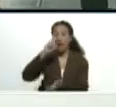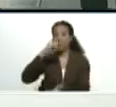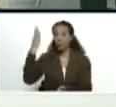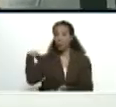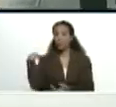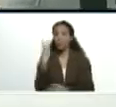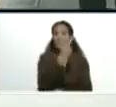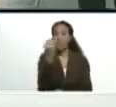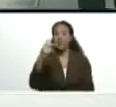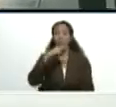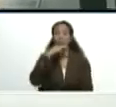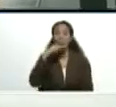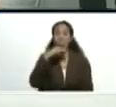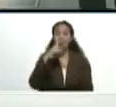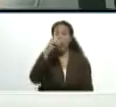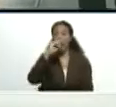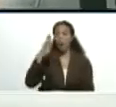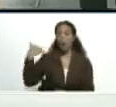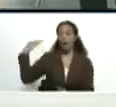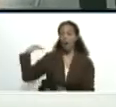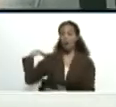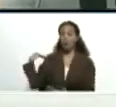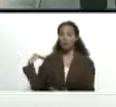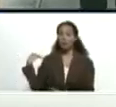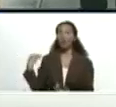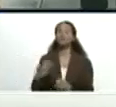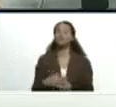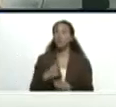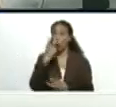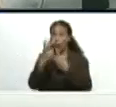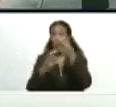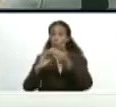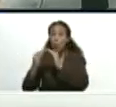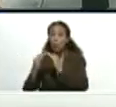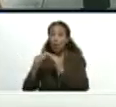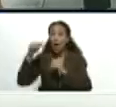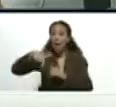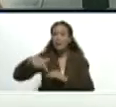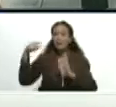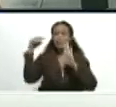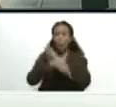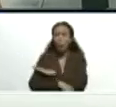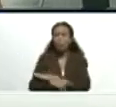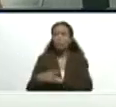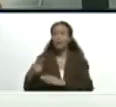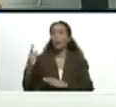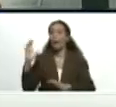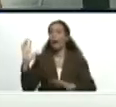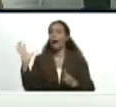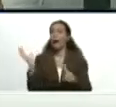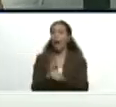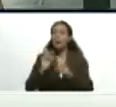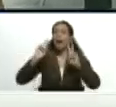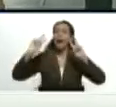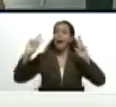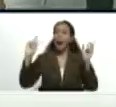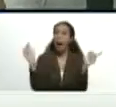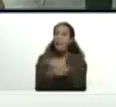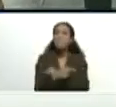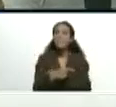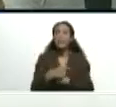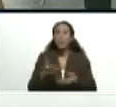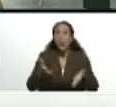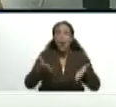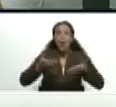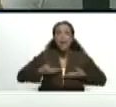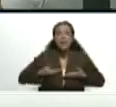pasado 20 de octubre a Simón Planas, a la comuna del Maizal. Y en la Venezuela profunda están ocurriendo grandes cosas. Presidente, este es un regalo,